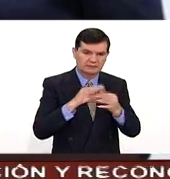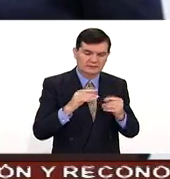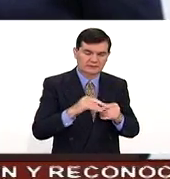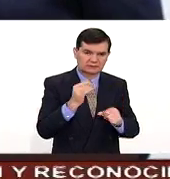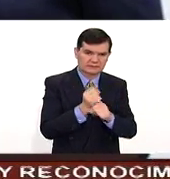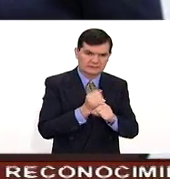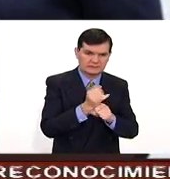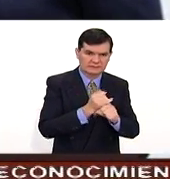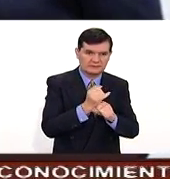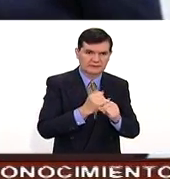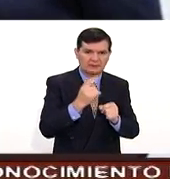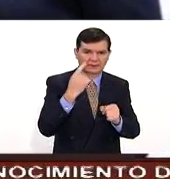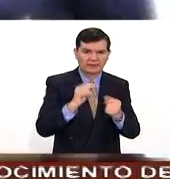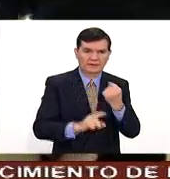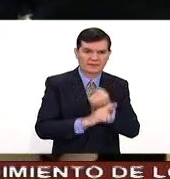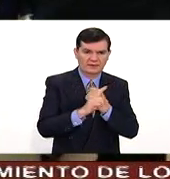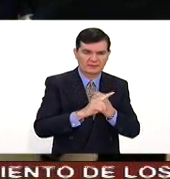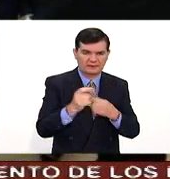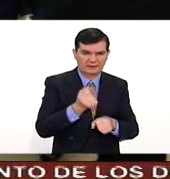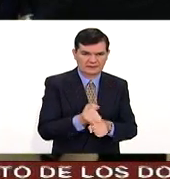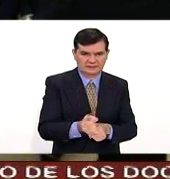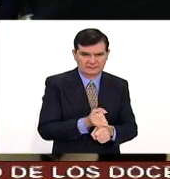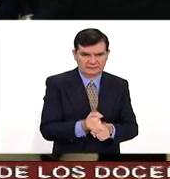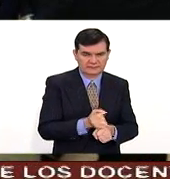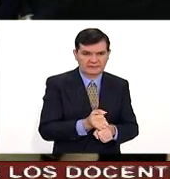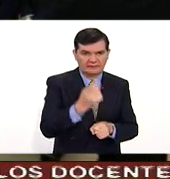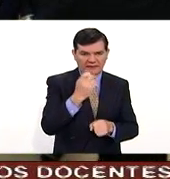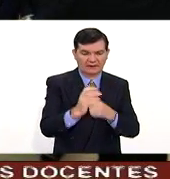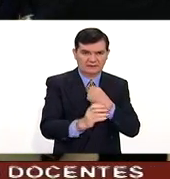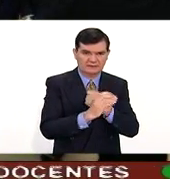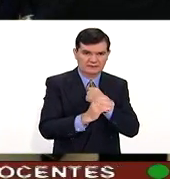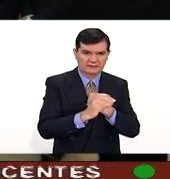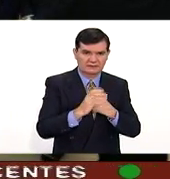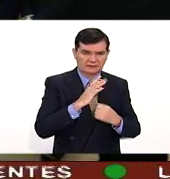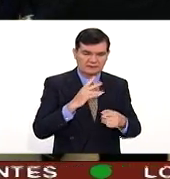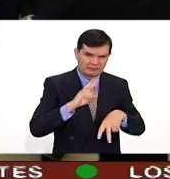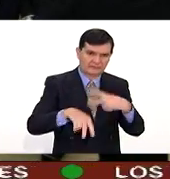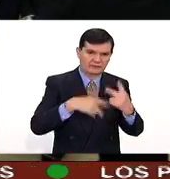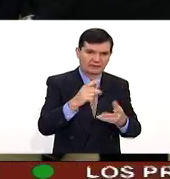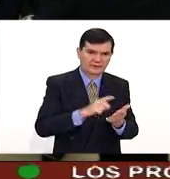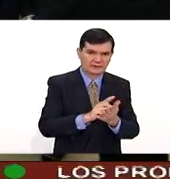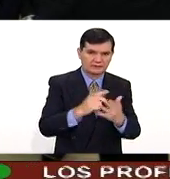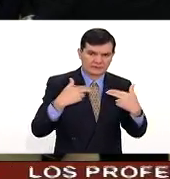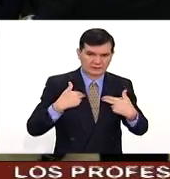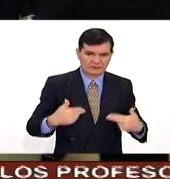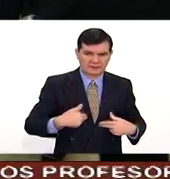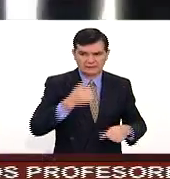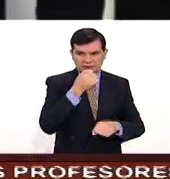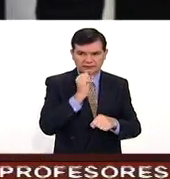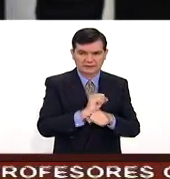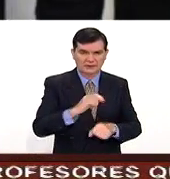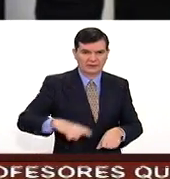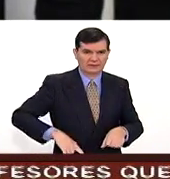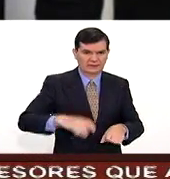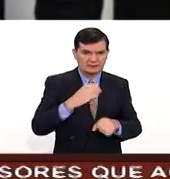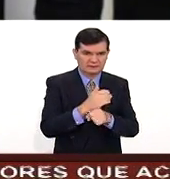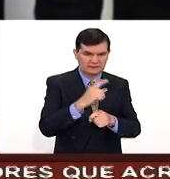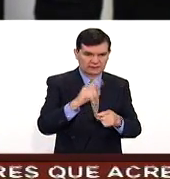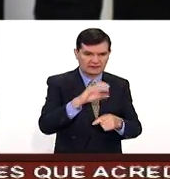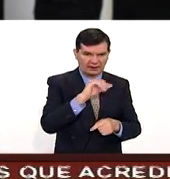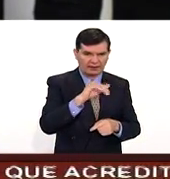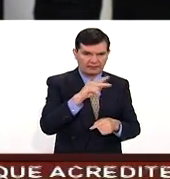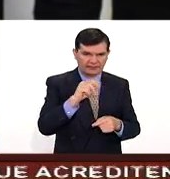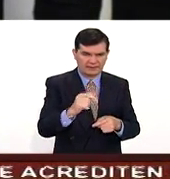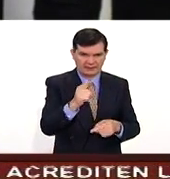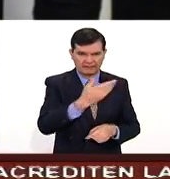en investigación de delitos de tortura. En esta ceremonia acudieron el subsecretario de Derechos Humanos de la Secretaría de Gobernación, Roberto Campa, y